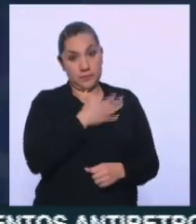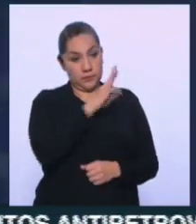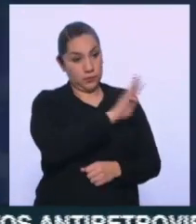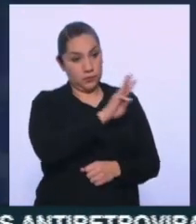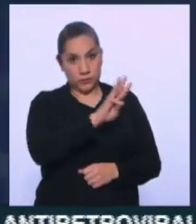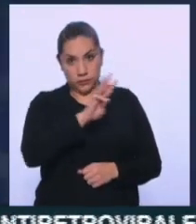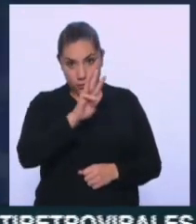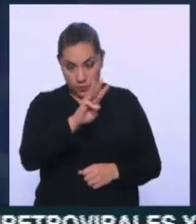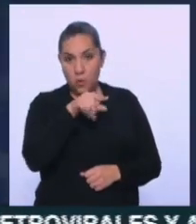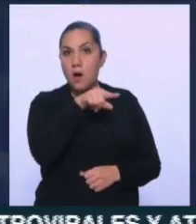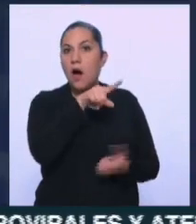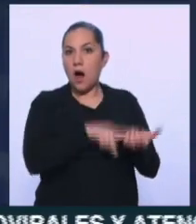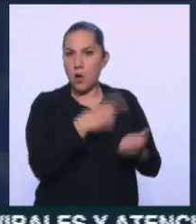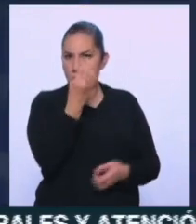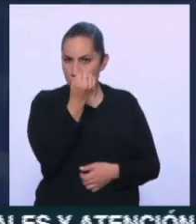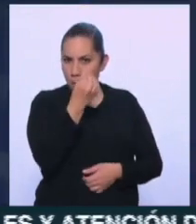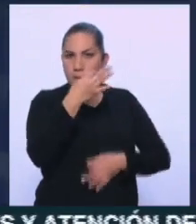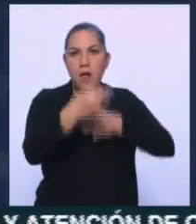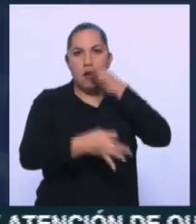que es